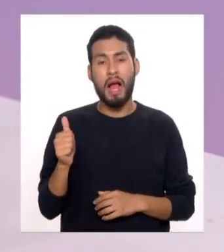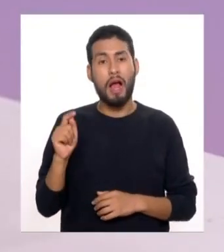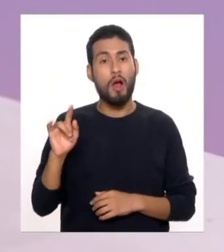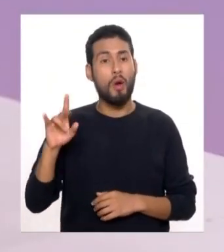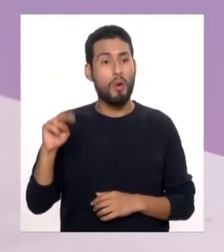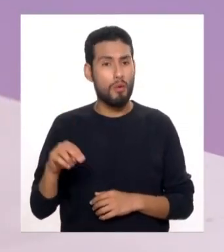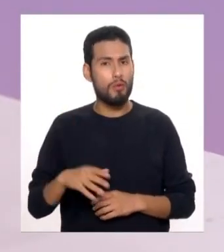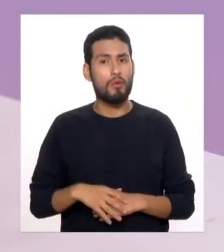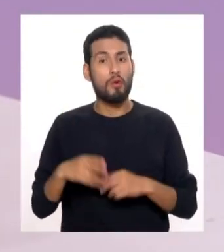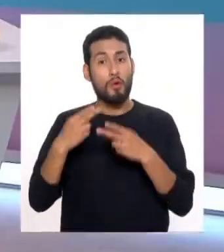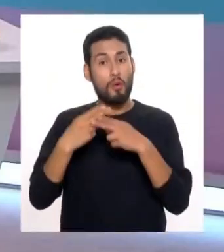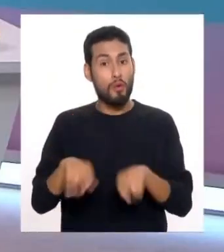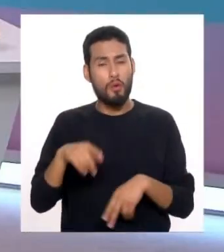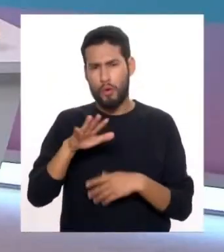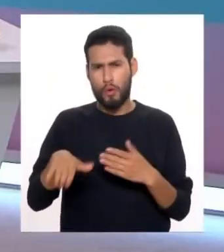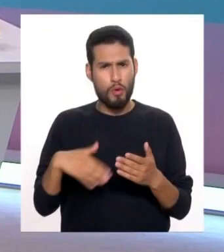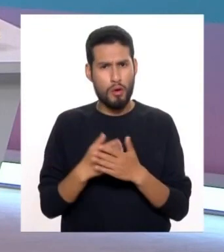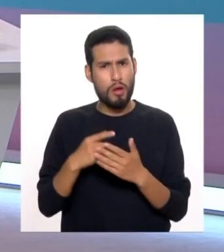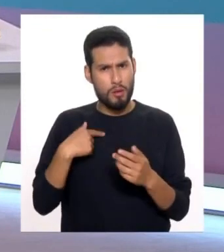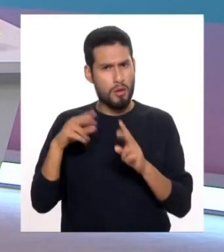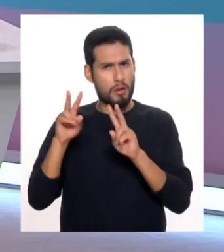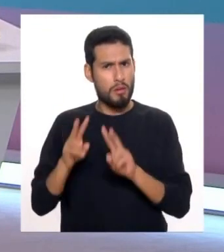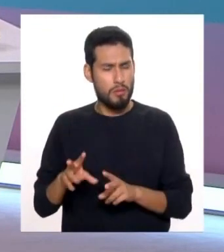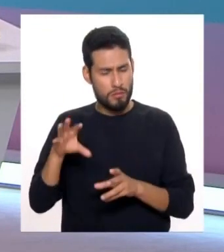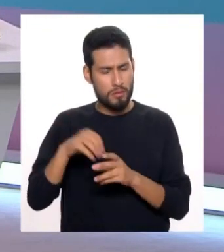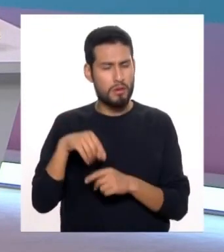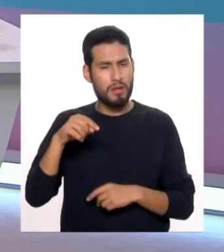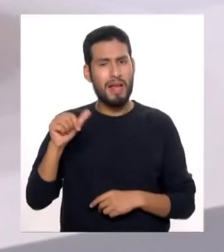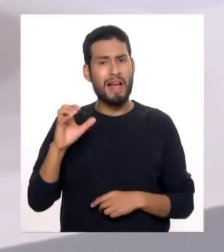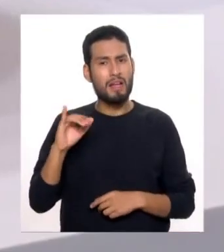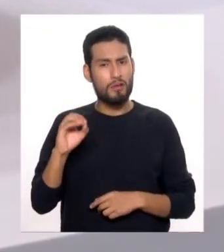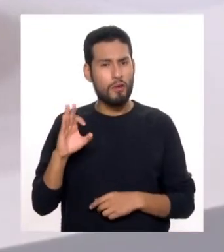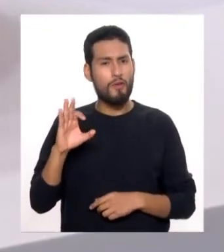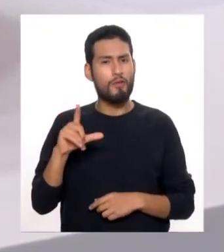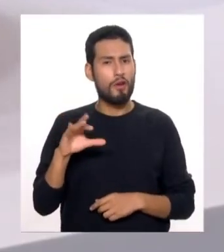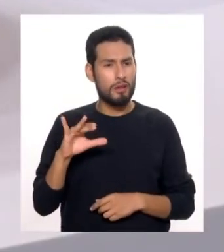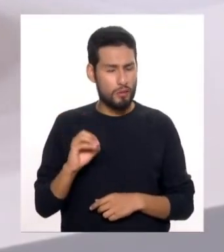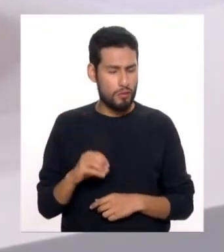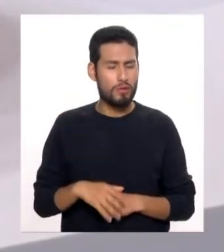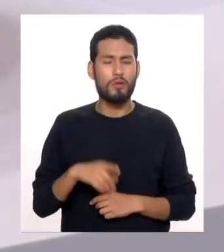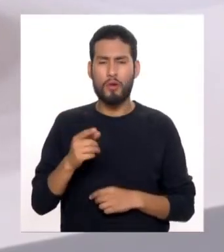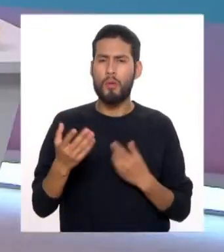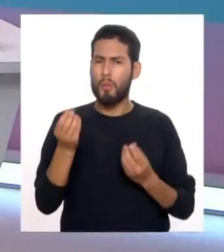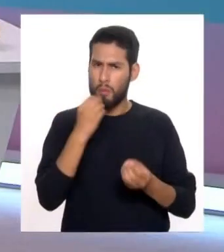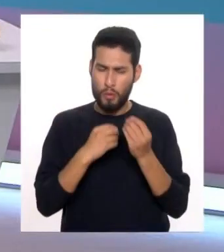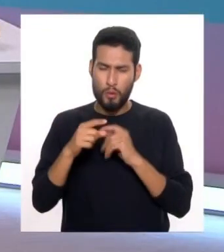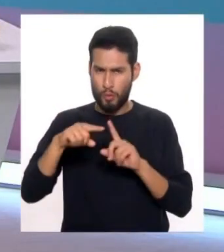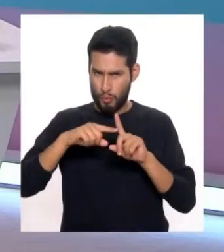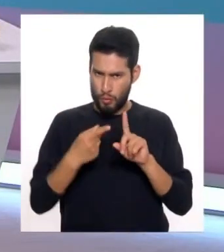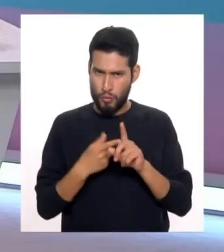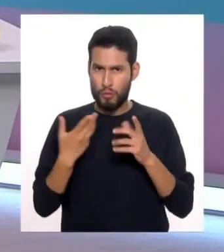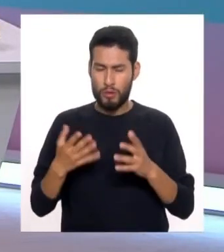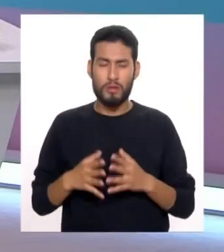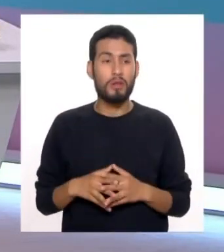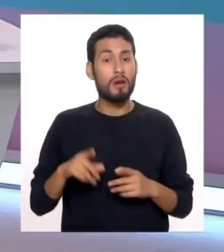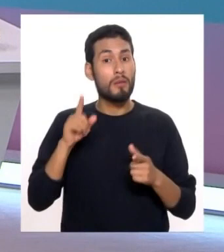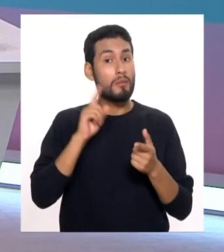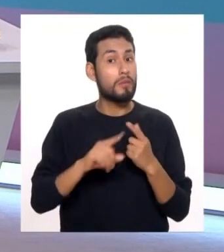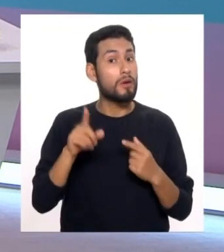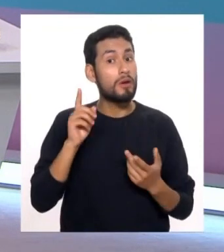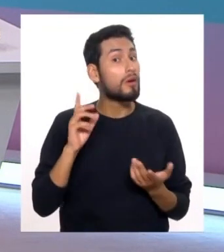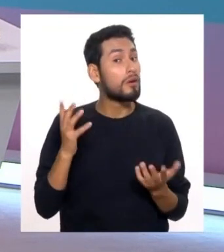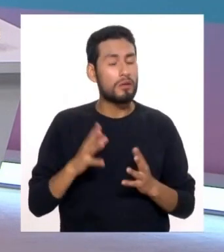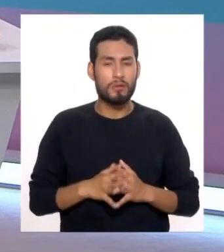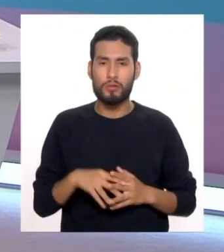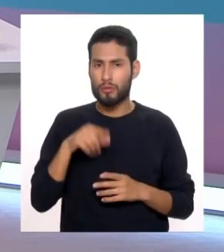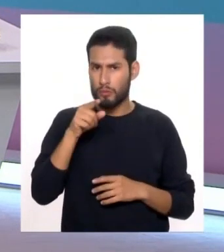El huevo tiene todas las vitaminas, entre ellas el ácido fólico, y lo puedes consumir durante el embarazo. Ahora, la idea es